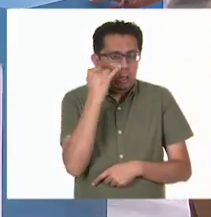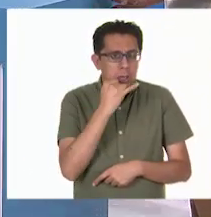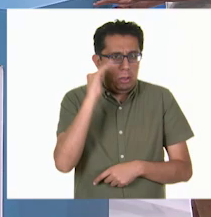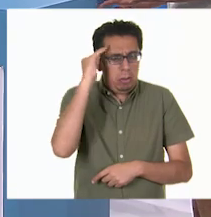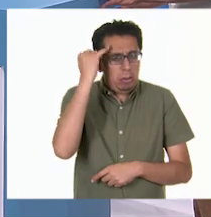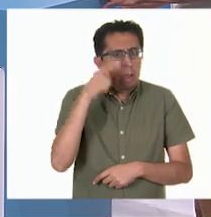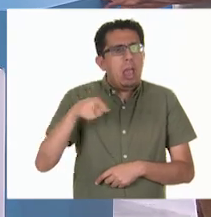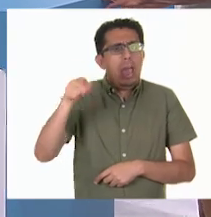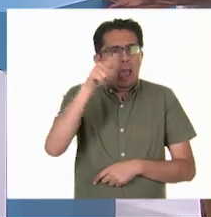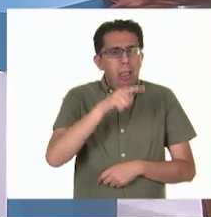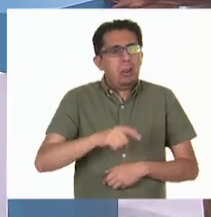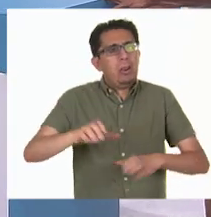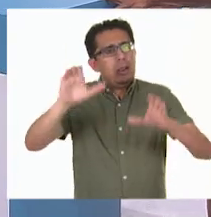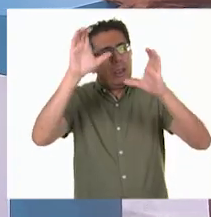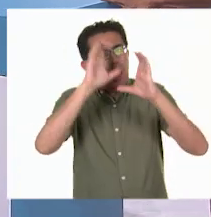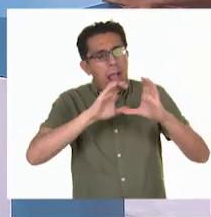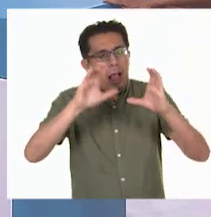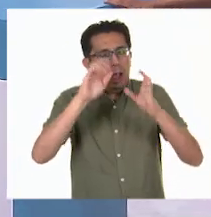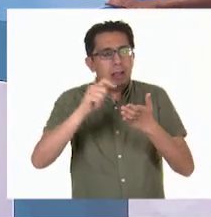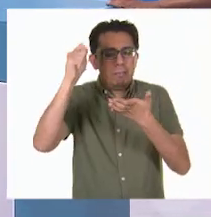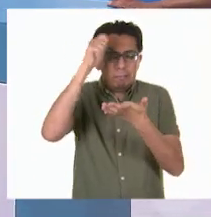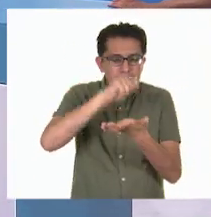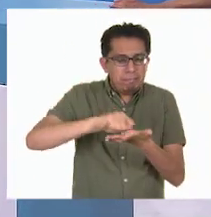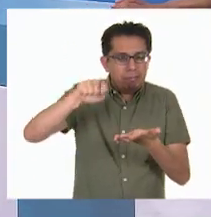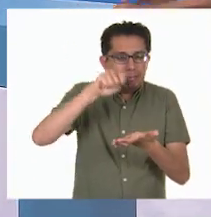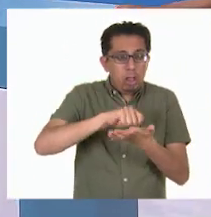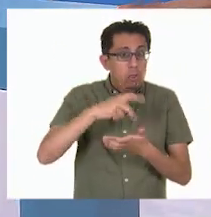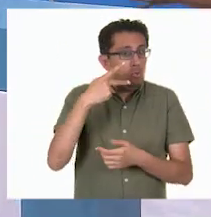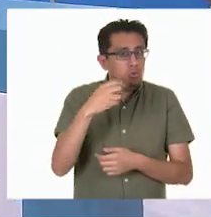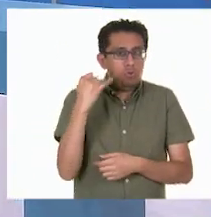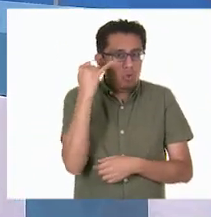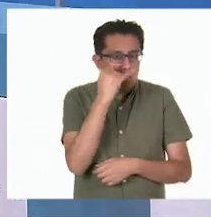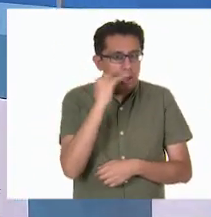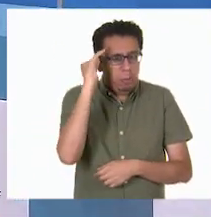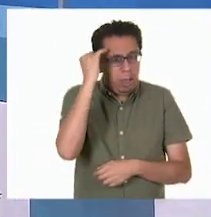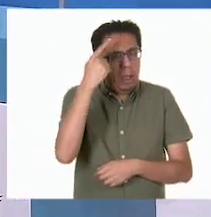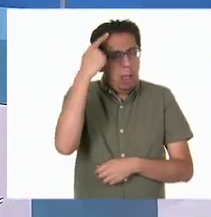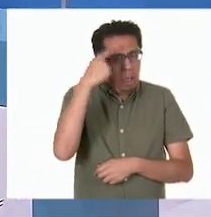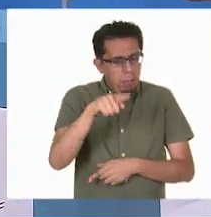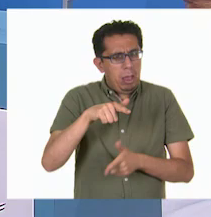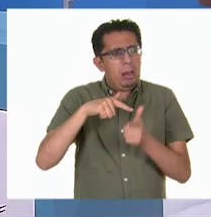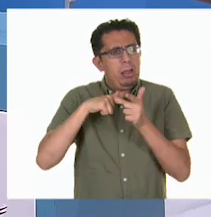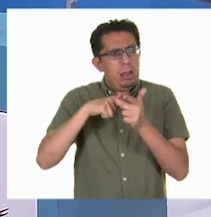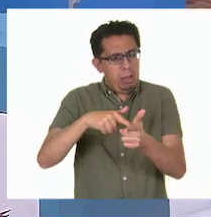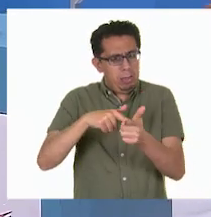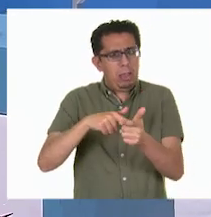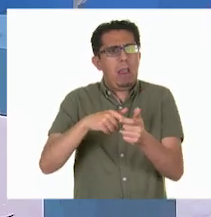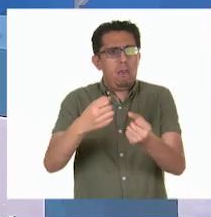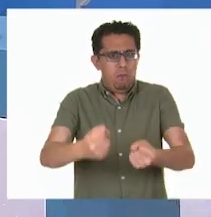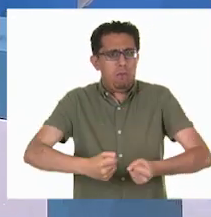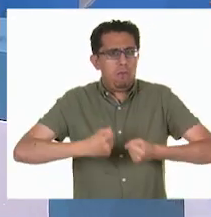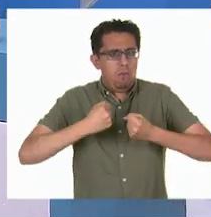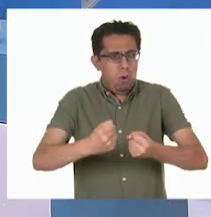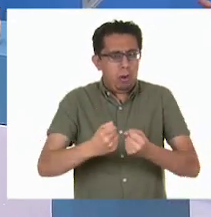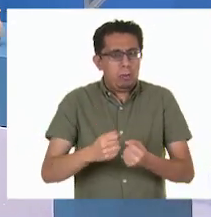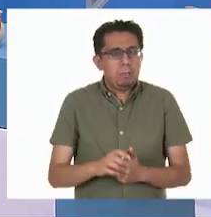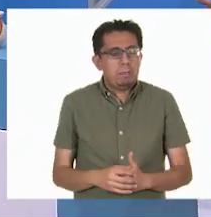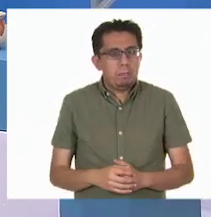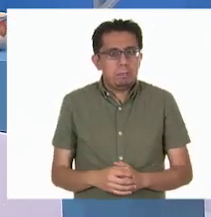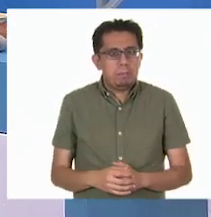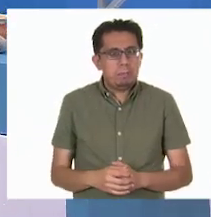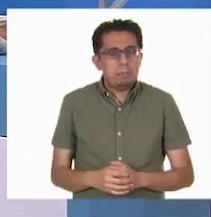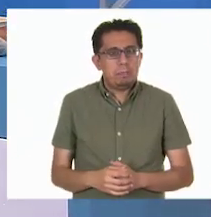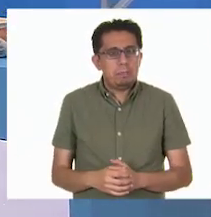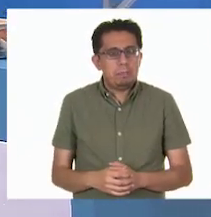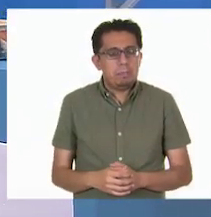cantando, escribiendo en estos idiomas para que continúe viva si se fortalezca.